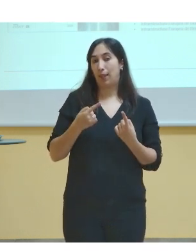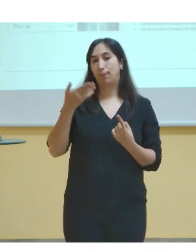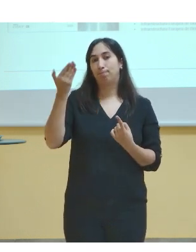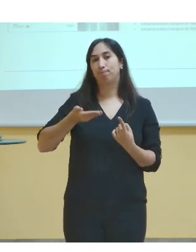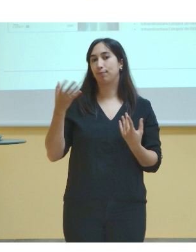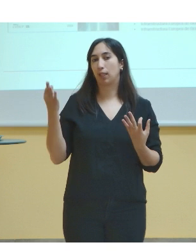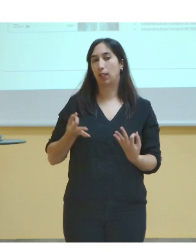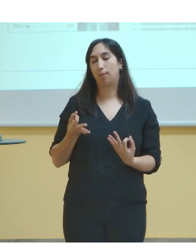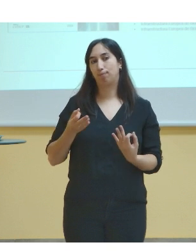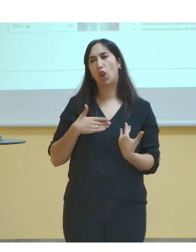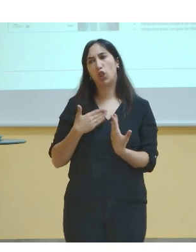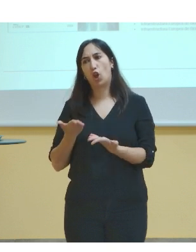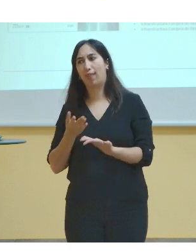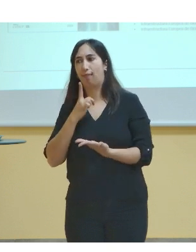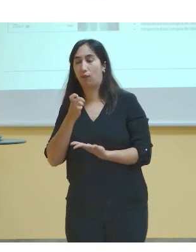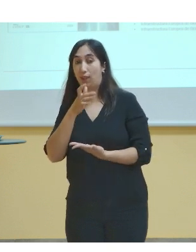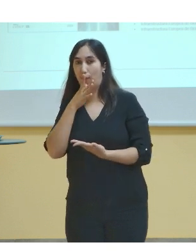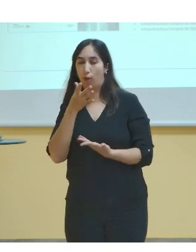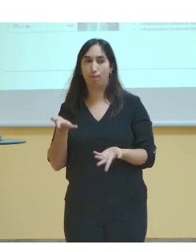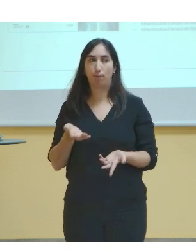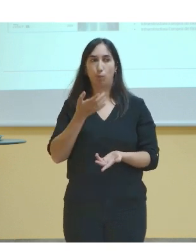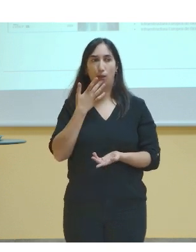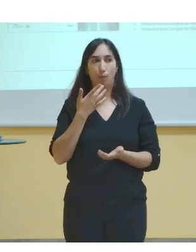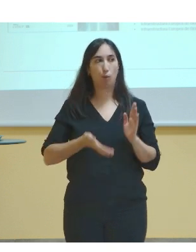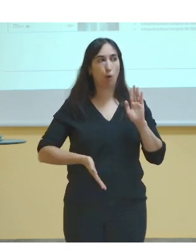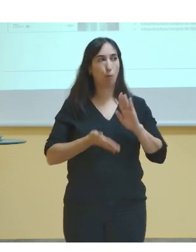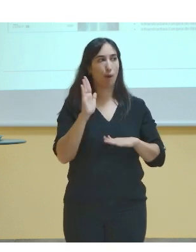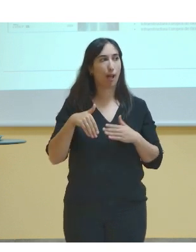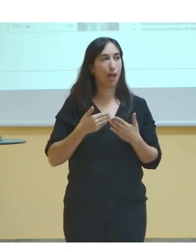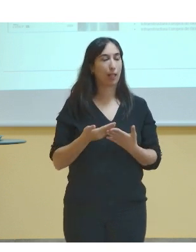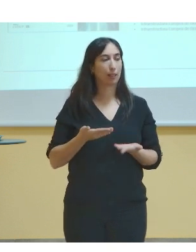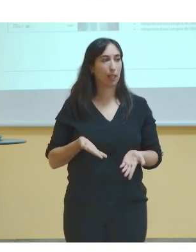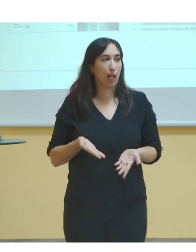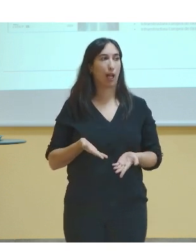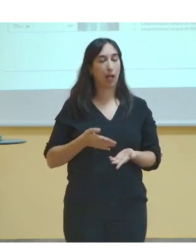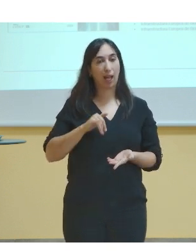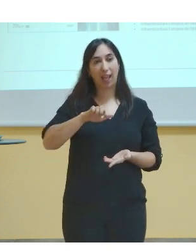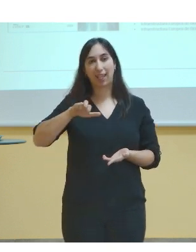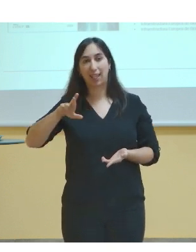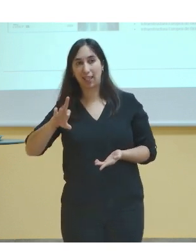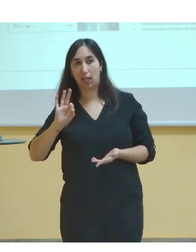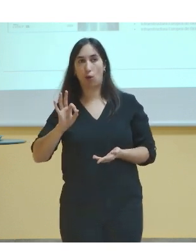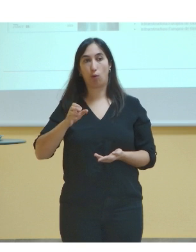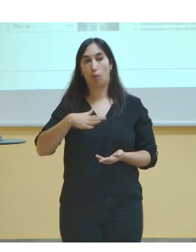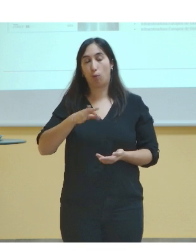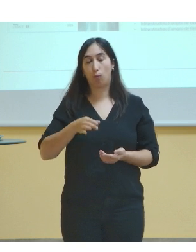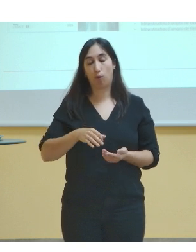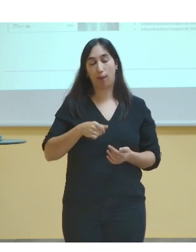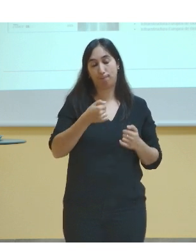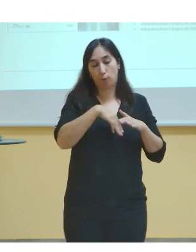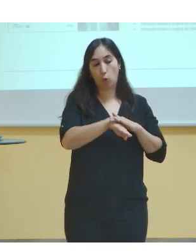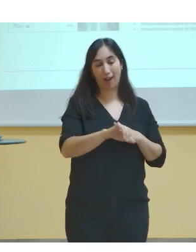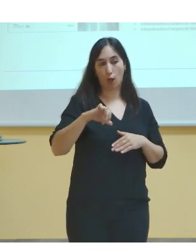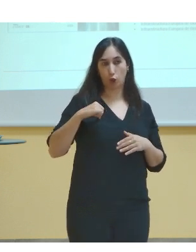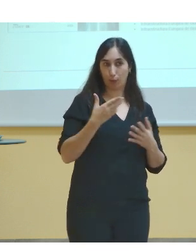donación es compleja porque en lugar de trasladarse a lo mejor al biobanco del Ciberer o al del IER, pues se queda en el biobanco del hospital. Esto es una